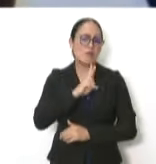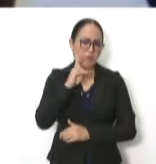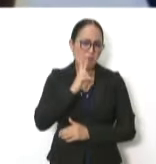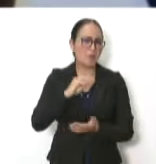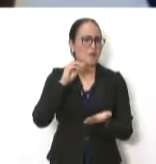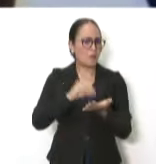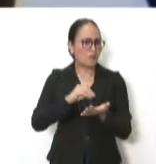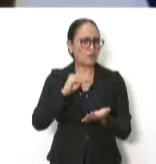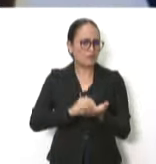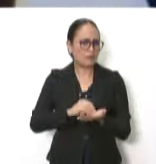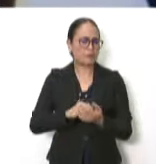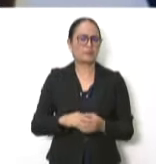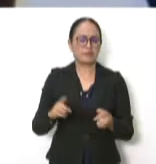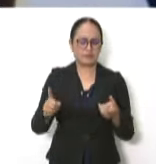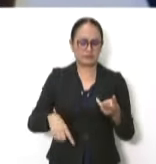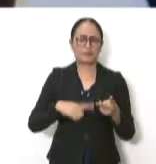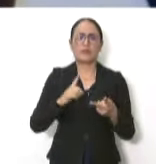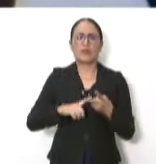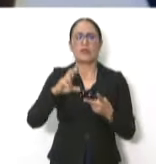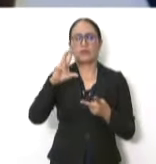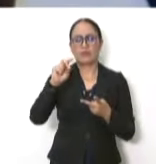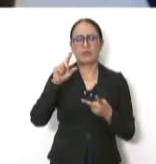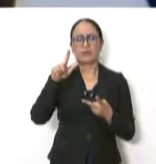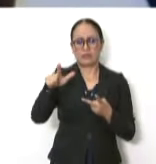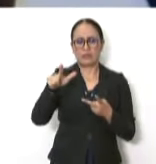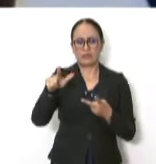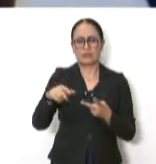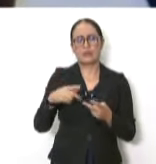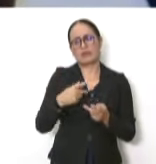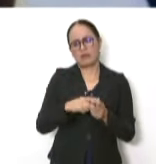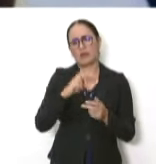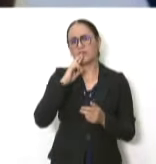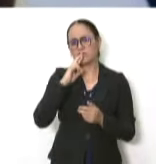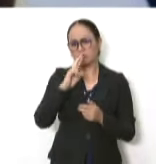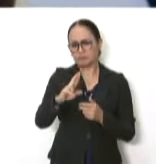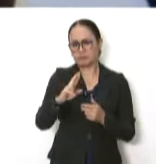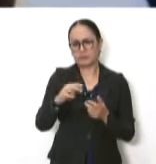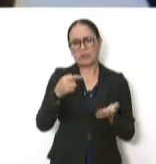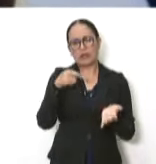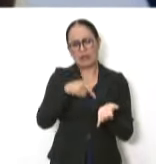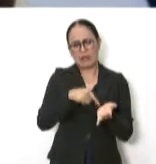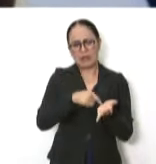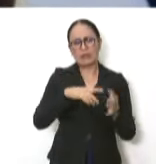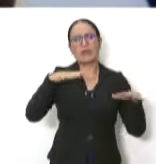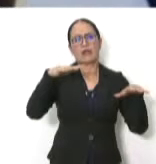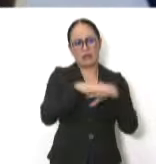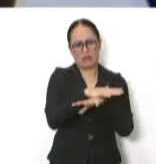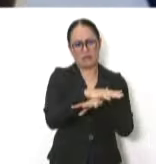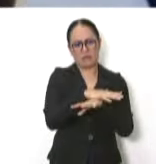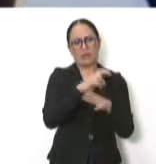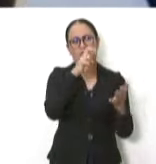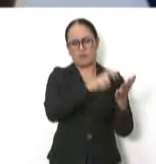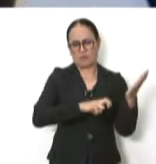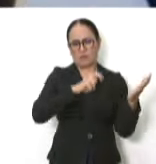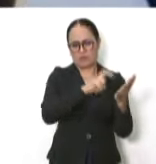obligado. 37 proyectos de resolución instruyen al sujeto obligado modificar su